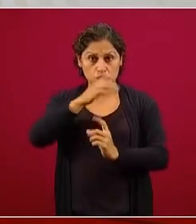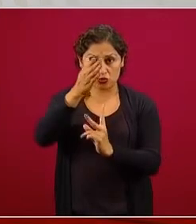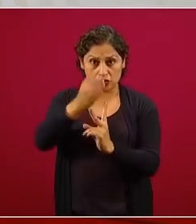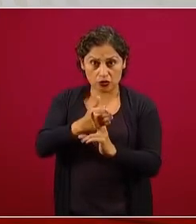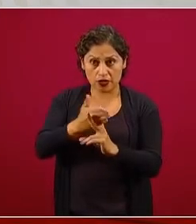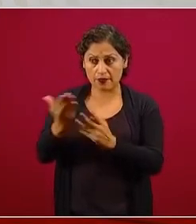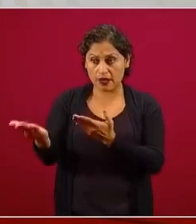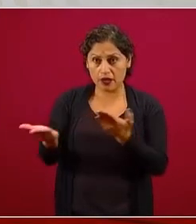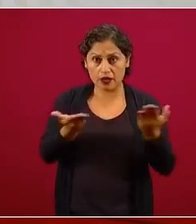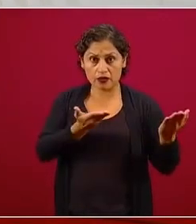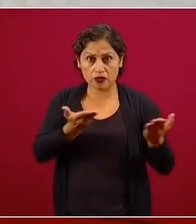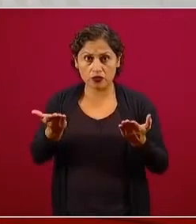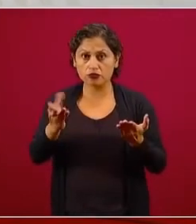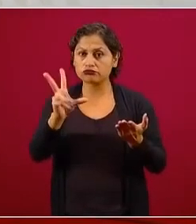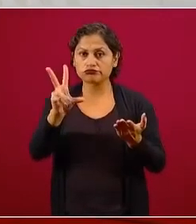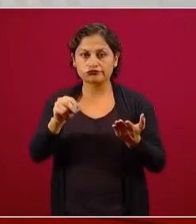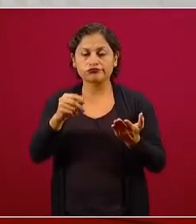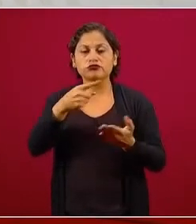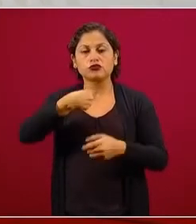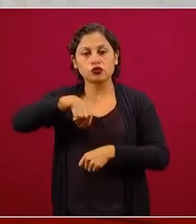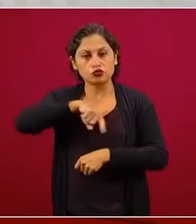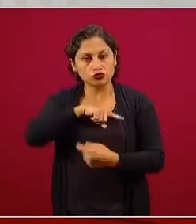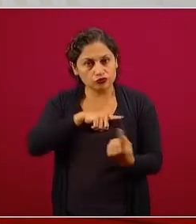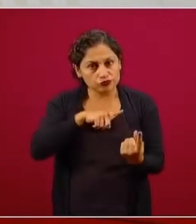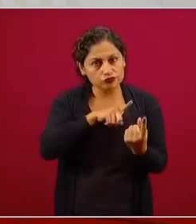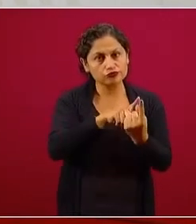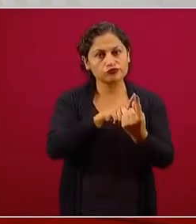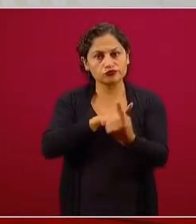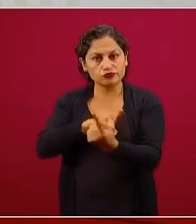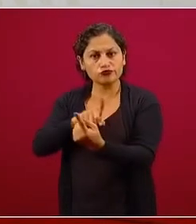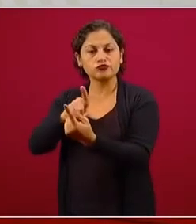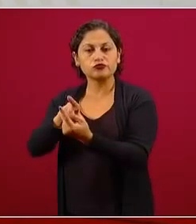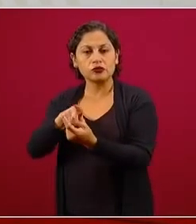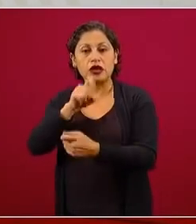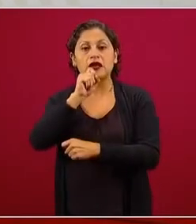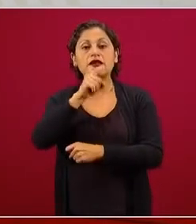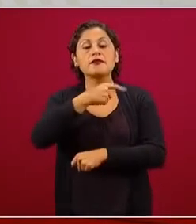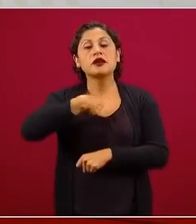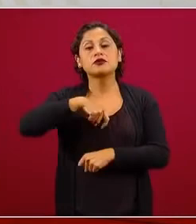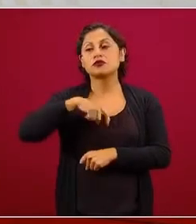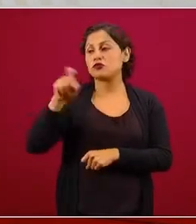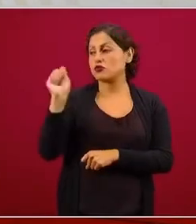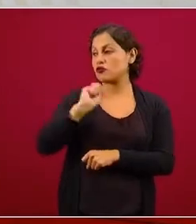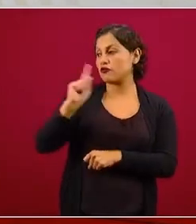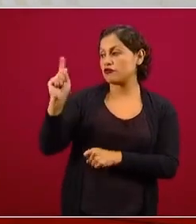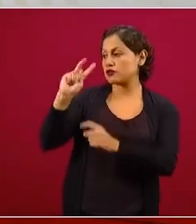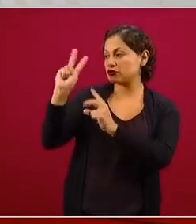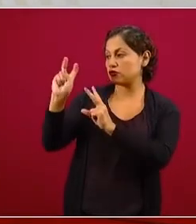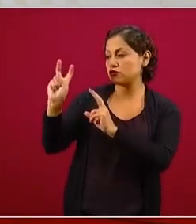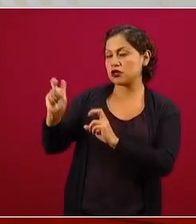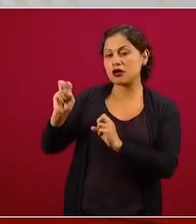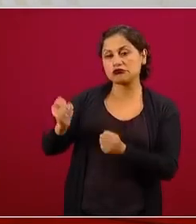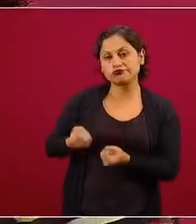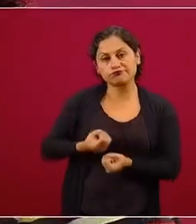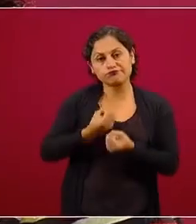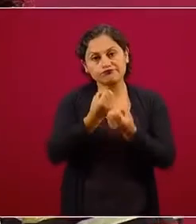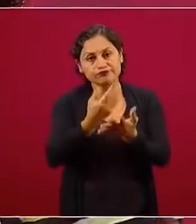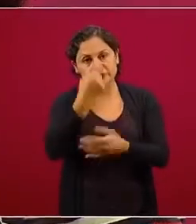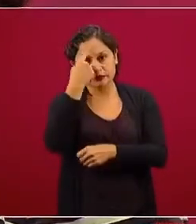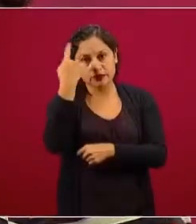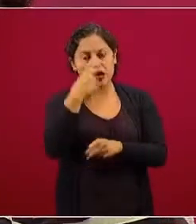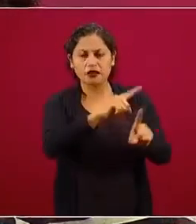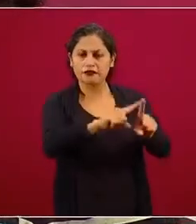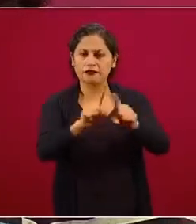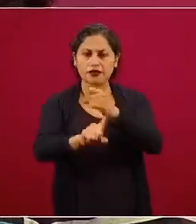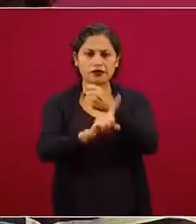sujeto social. Proporciona la escucha profesional, el enfoque social ante cualquier problema. Sus